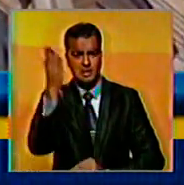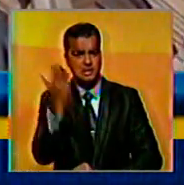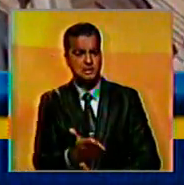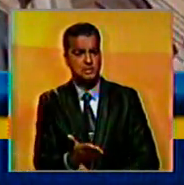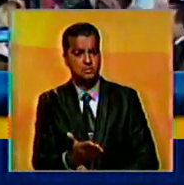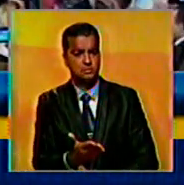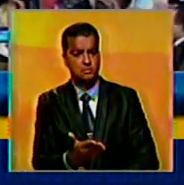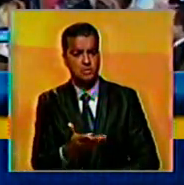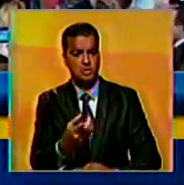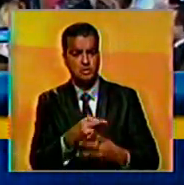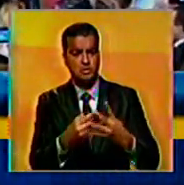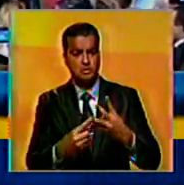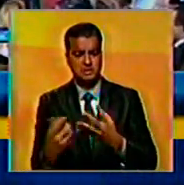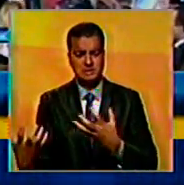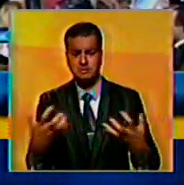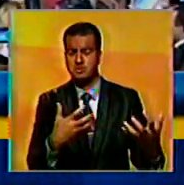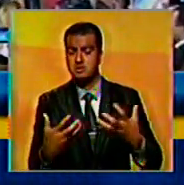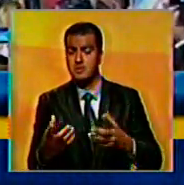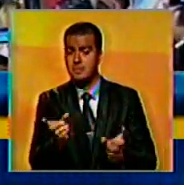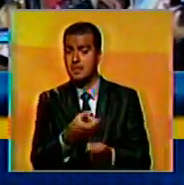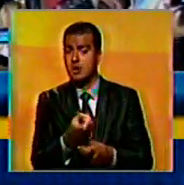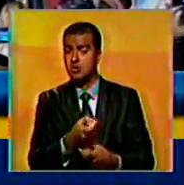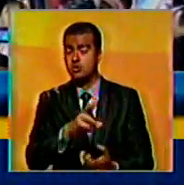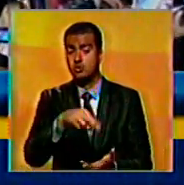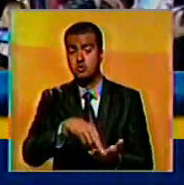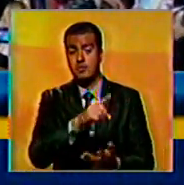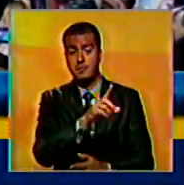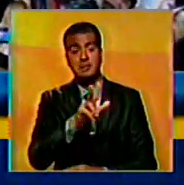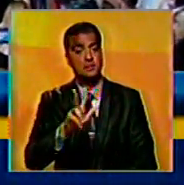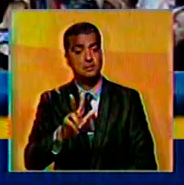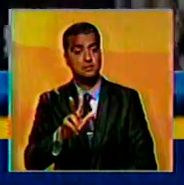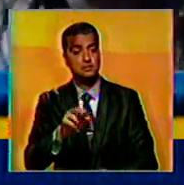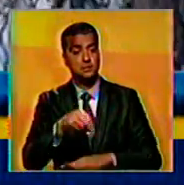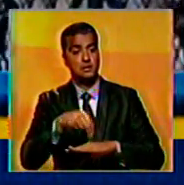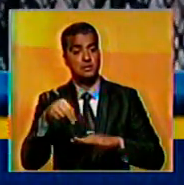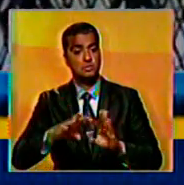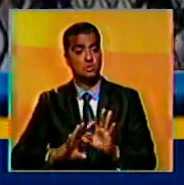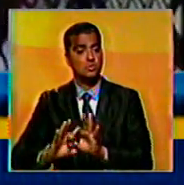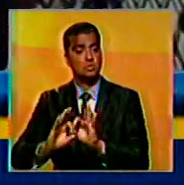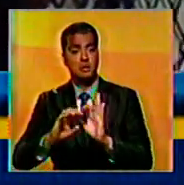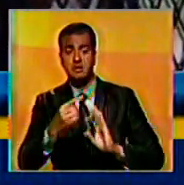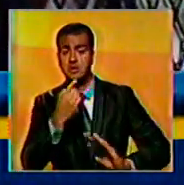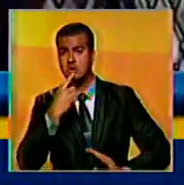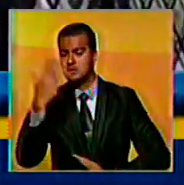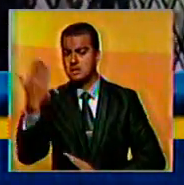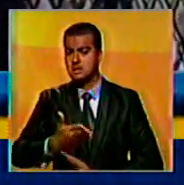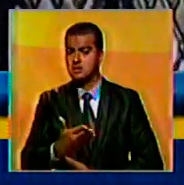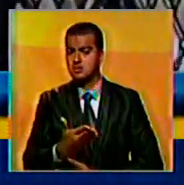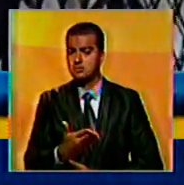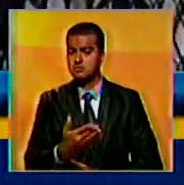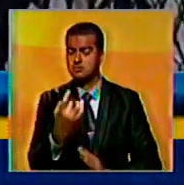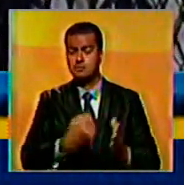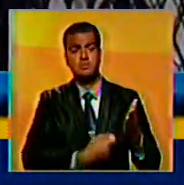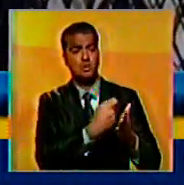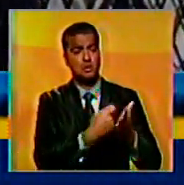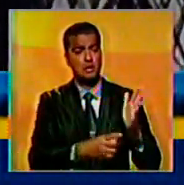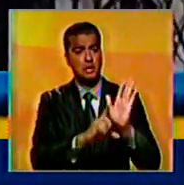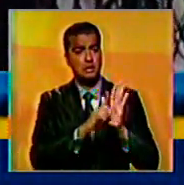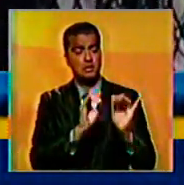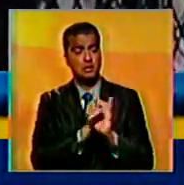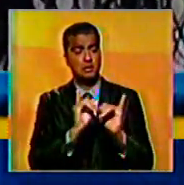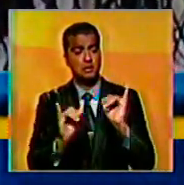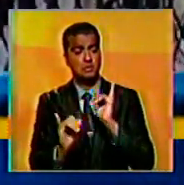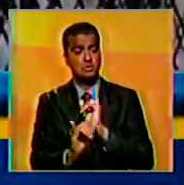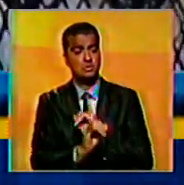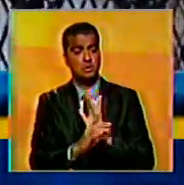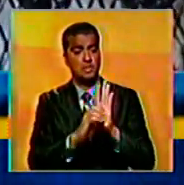sentenciados por cometer actos de violencia en agosto de 2013. Las Naciones Unidas denunciaron que la sentencia viola las leyes internacionales